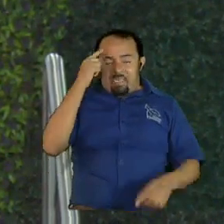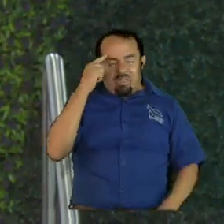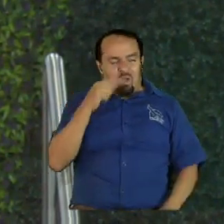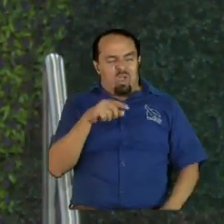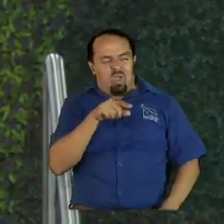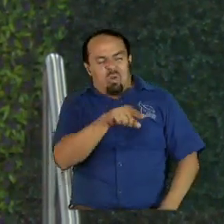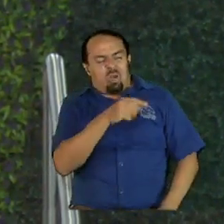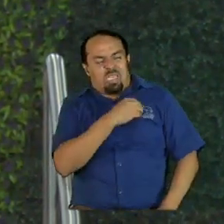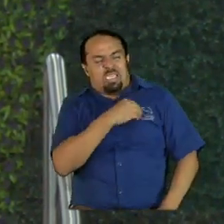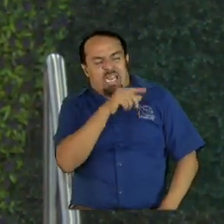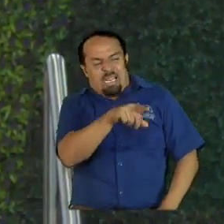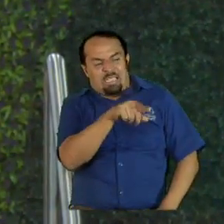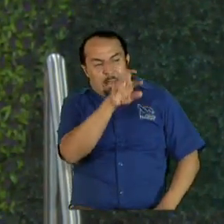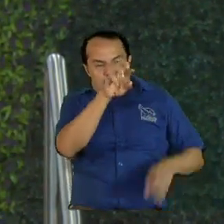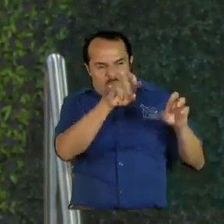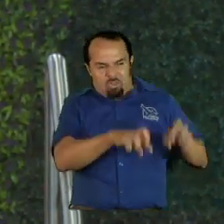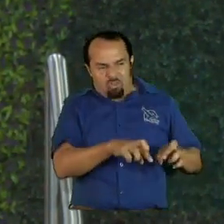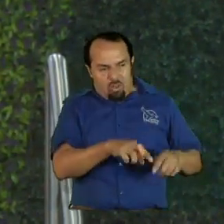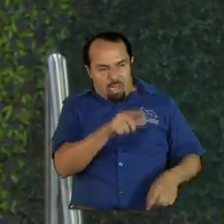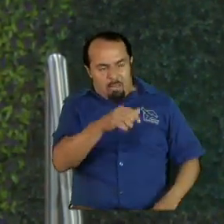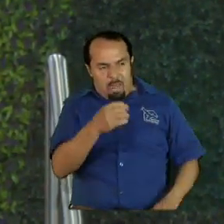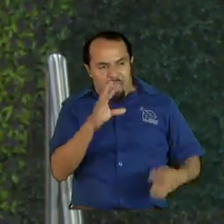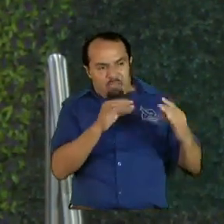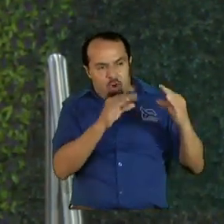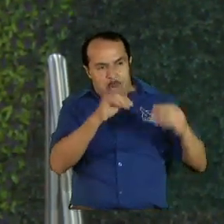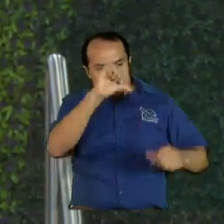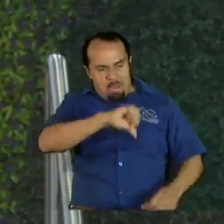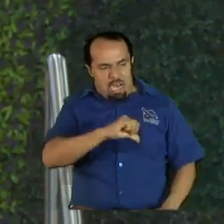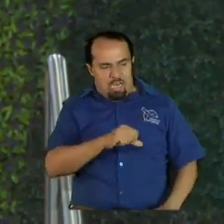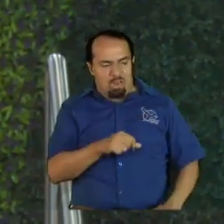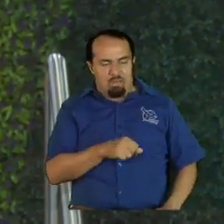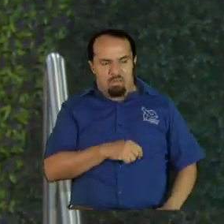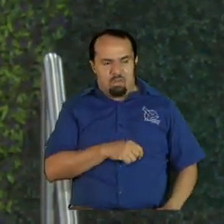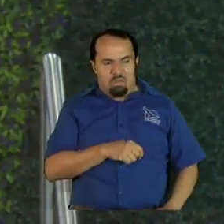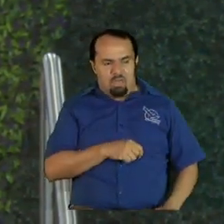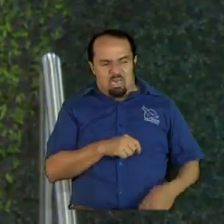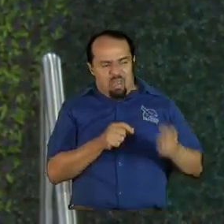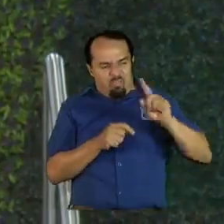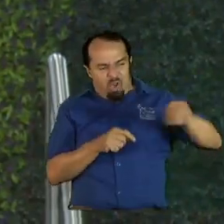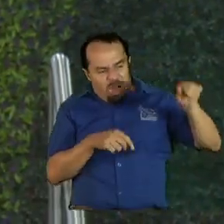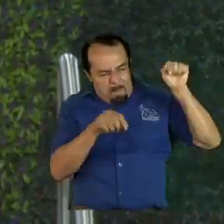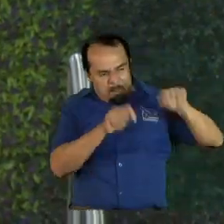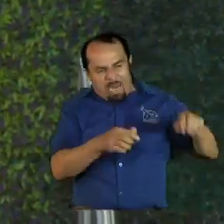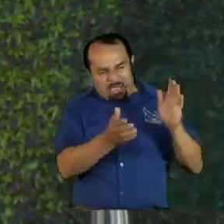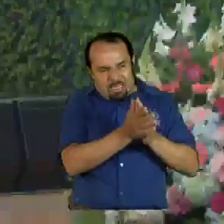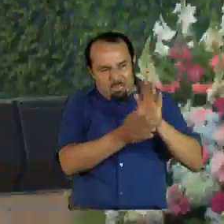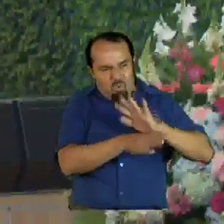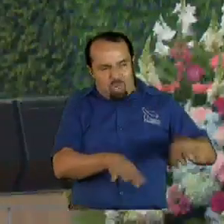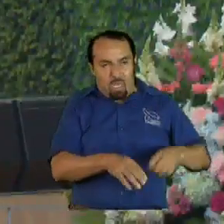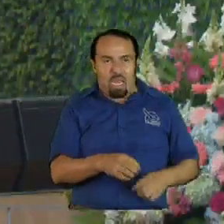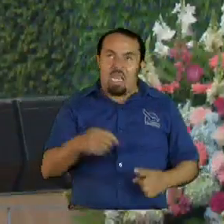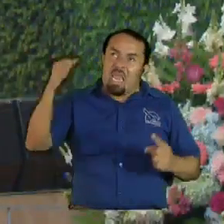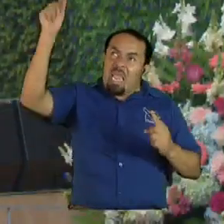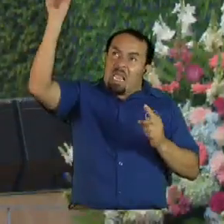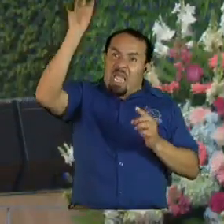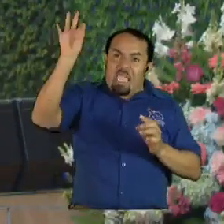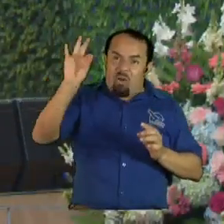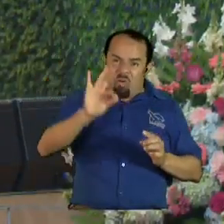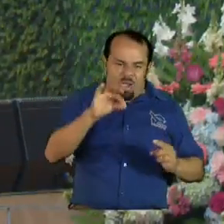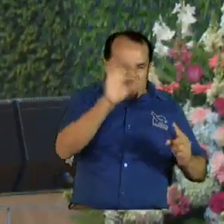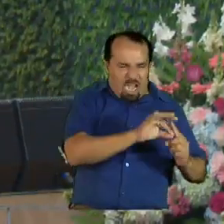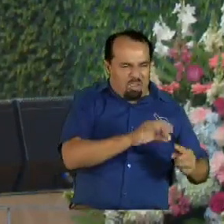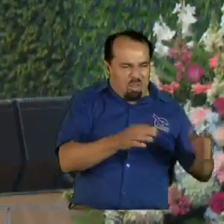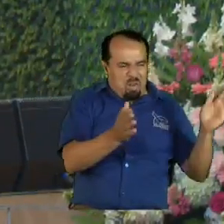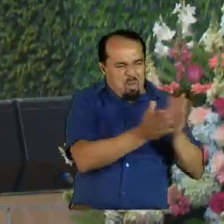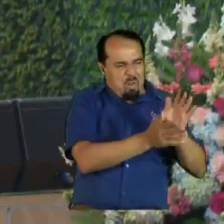tal y tal y tal y tal y tal cosa y que me echó el carro encima y que me hizo aquello? ¿Cómo quisiera que le cayera un rayo del